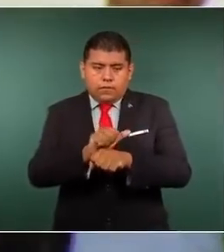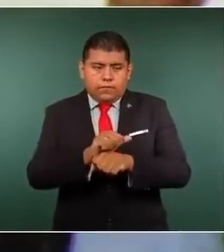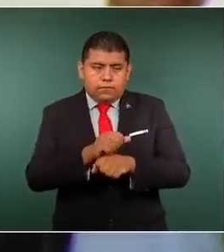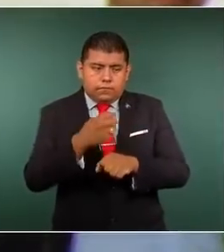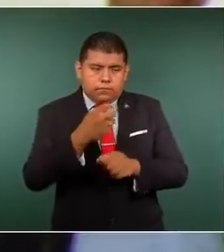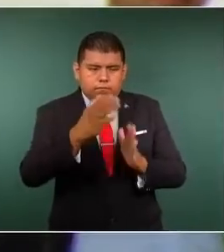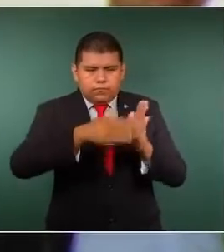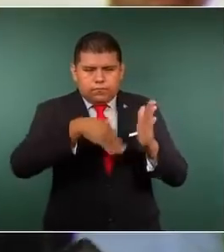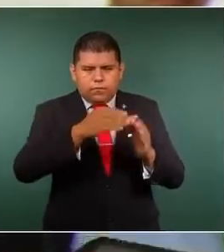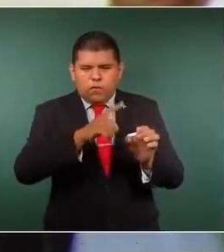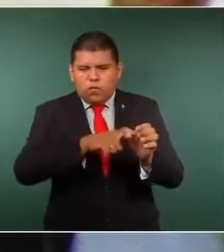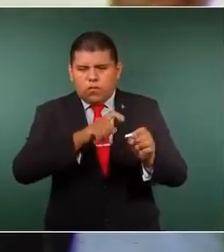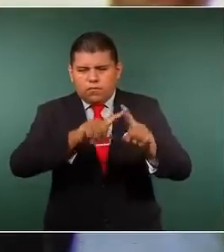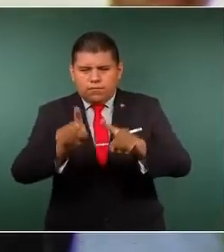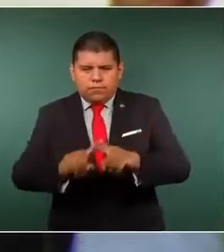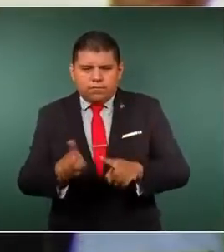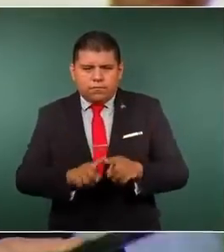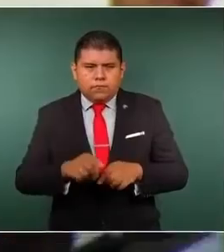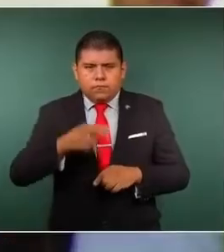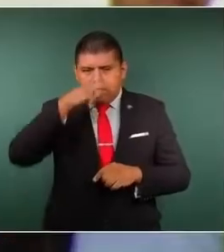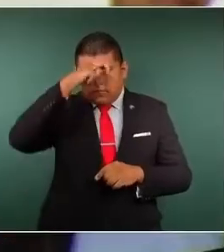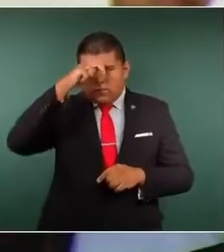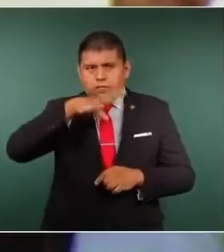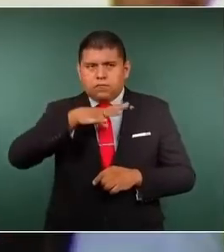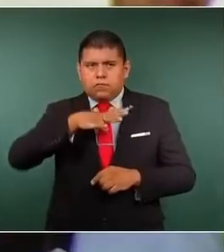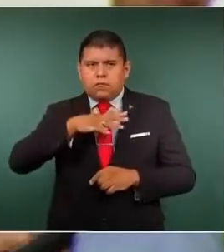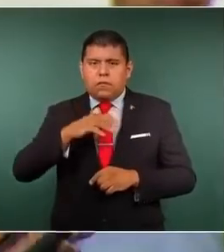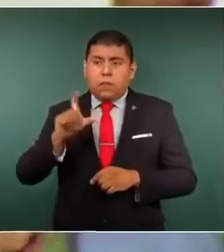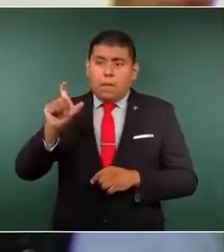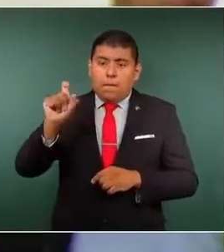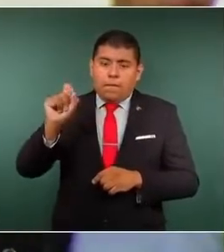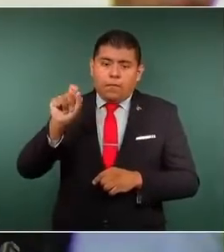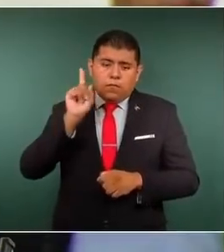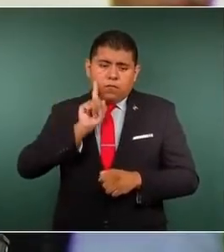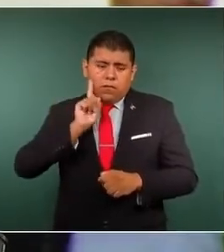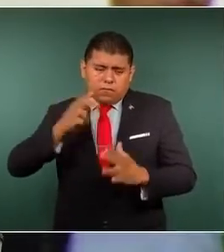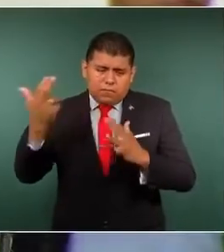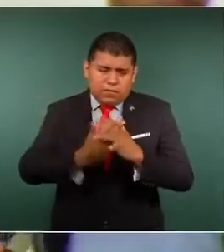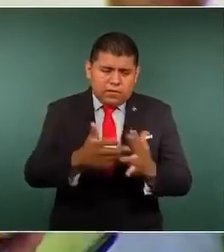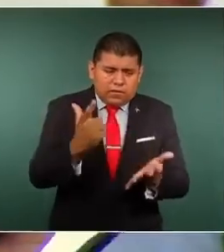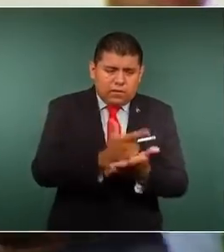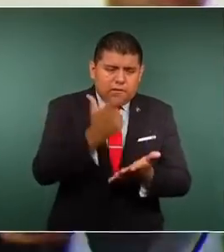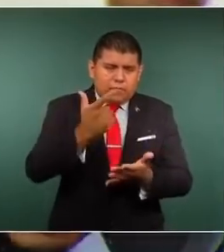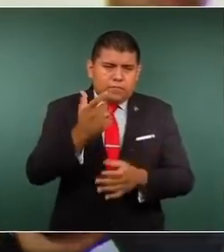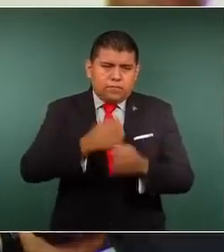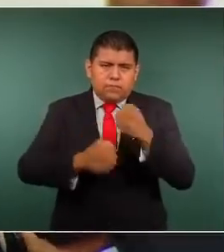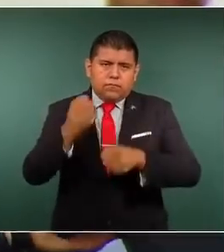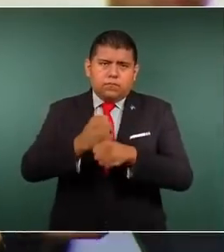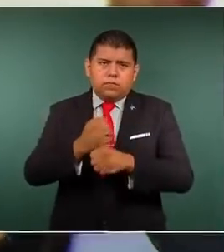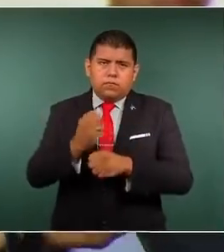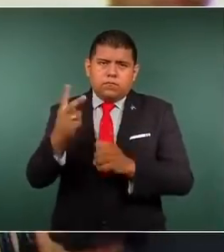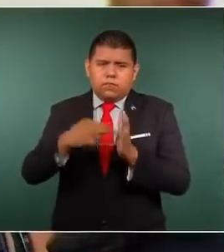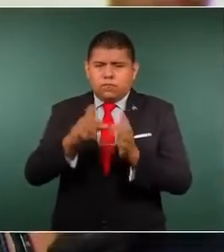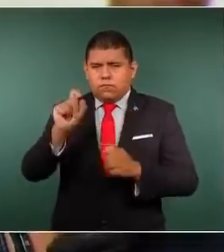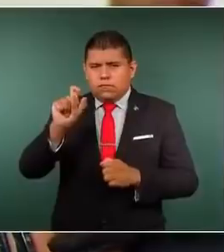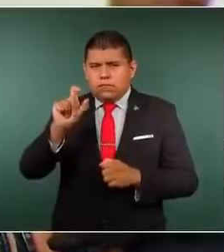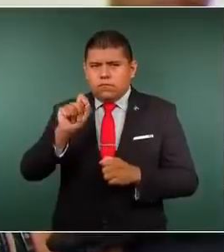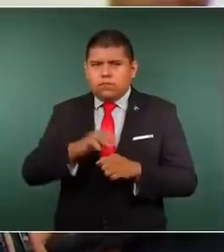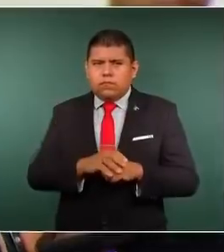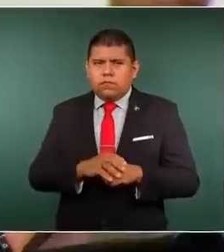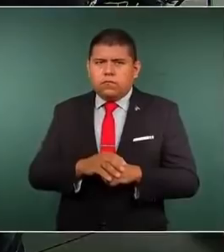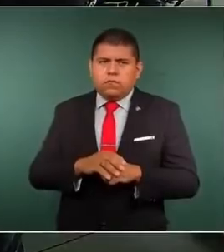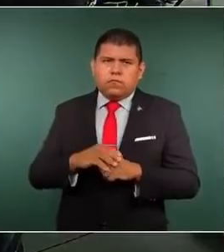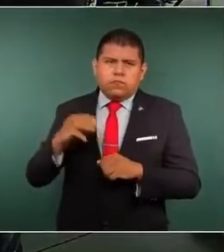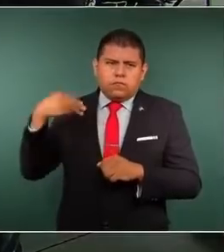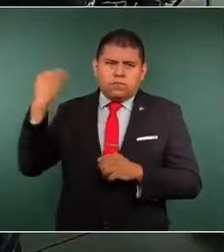a esta actividad en ayer y registramos más de 20 en feminicidios en 2020 y creo que en el tema desde que inició la pandemia en